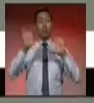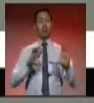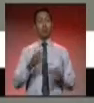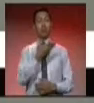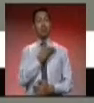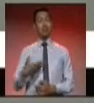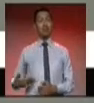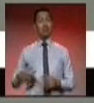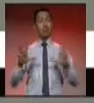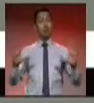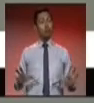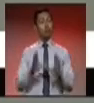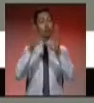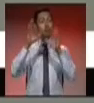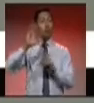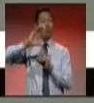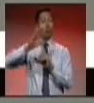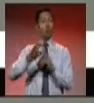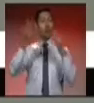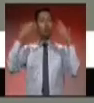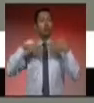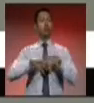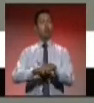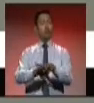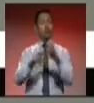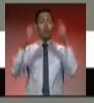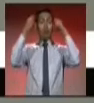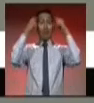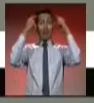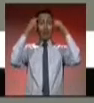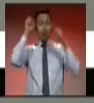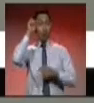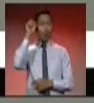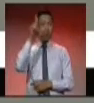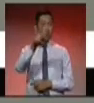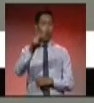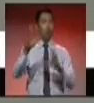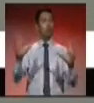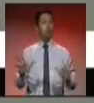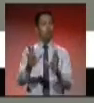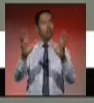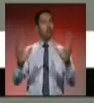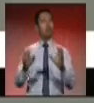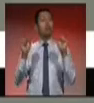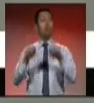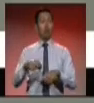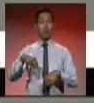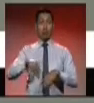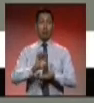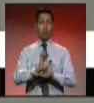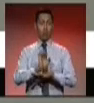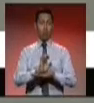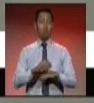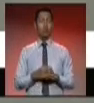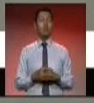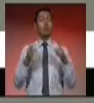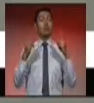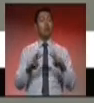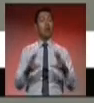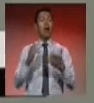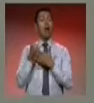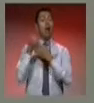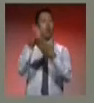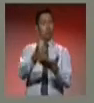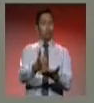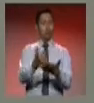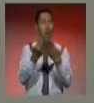la diversidad cultural, estimula el pensamiento crítico del público, especialmente nacional, y contribuye